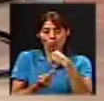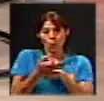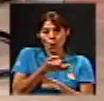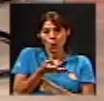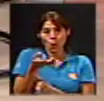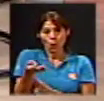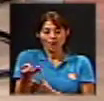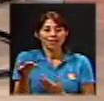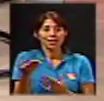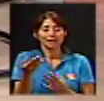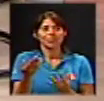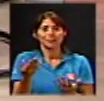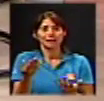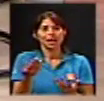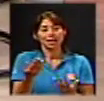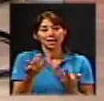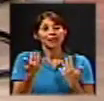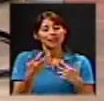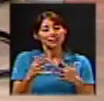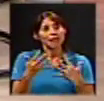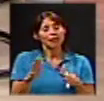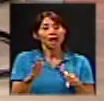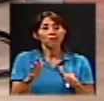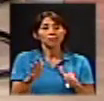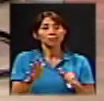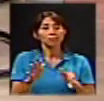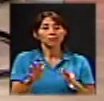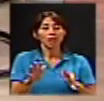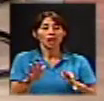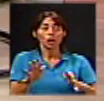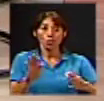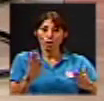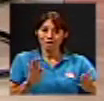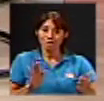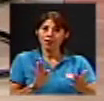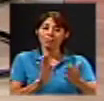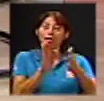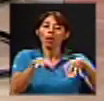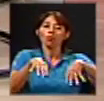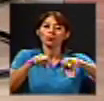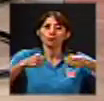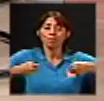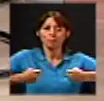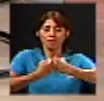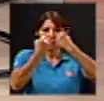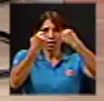que estaría enfrentado a ese reto, que